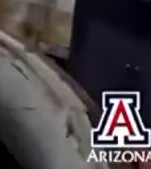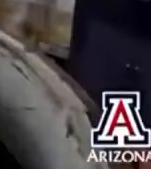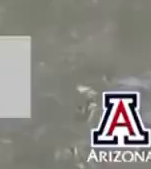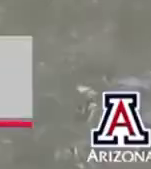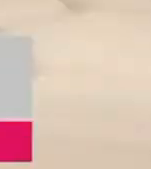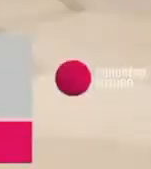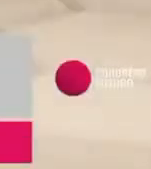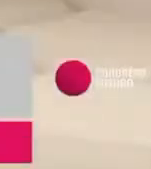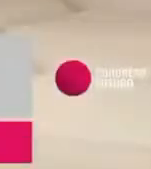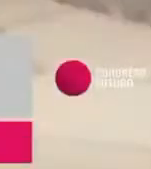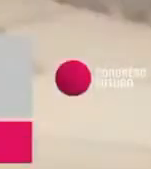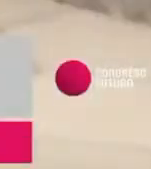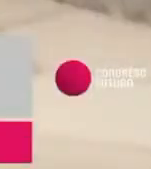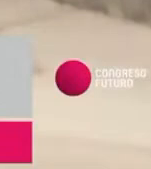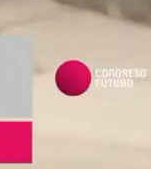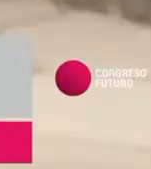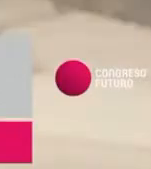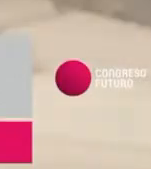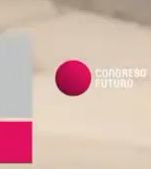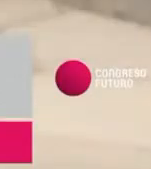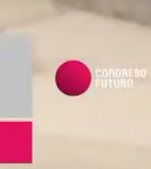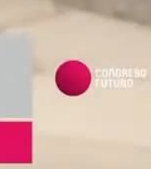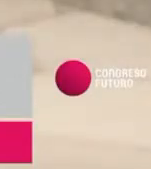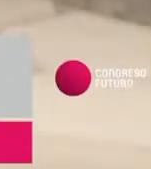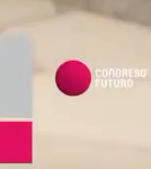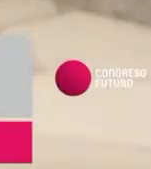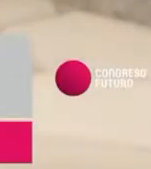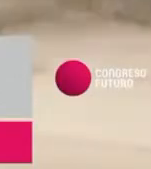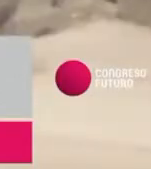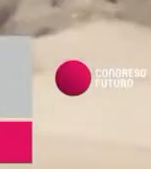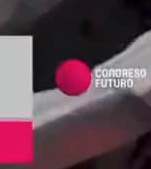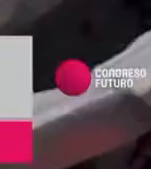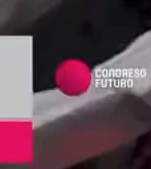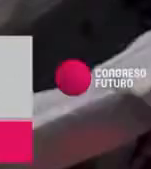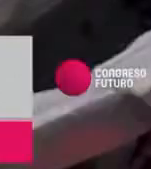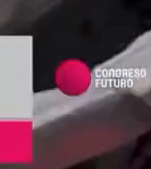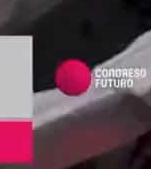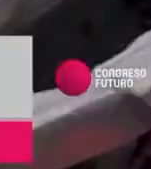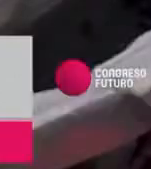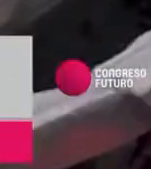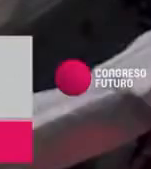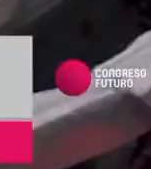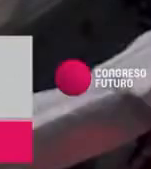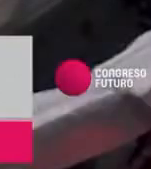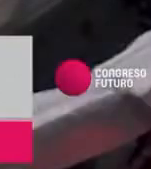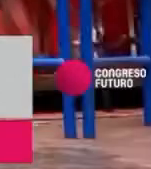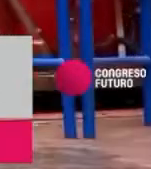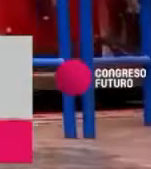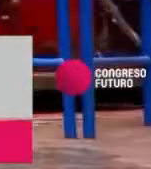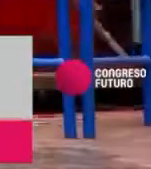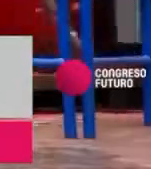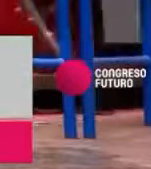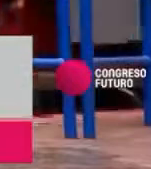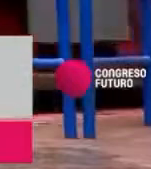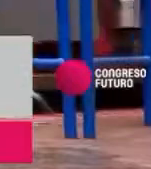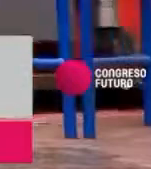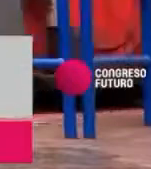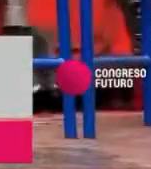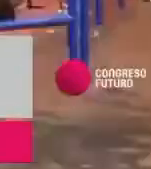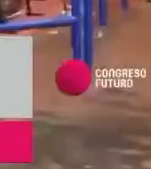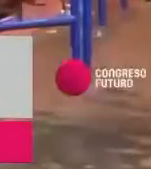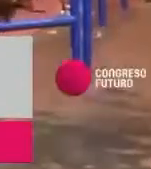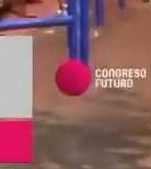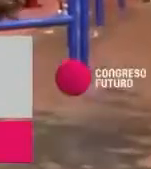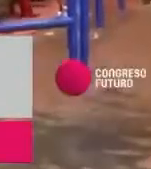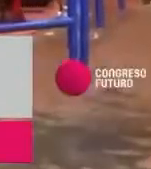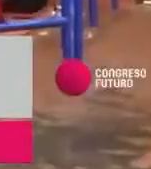Esto tarda, que son 20 toneladas de vidrio puestas minuciosamente a mano en cada cavidad. Una vez listo, ingresa a un